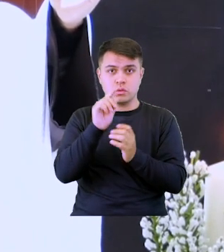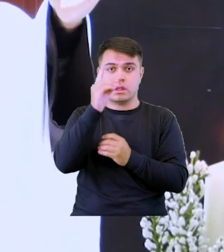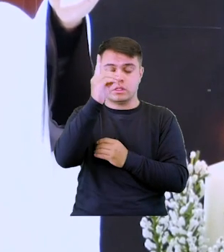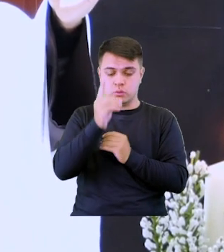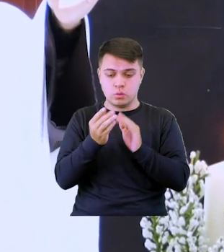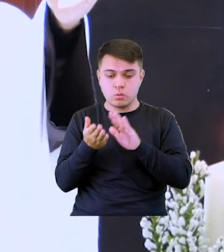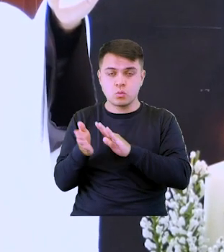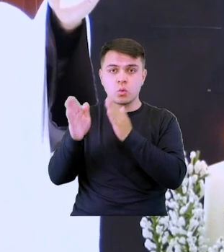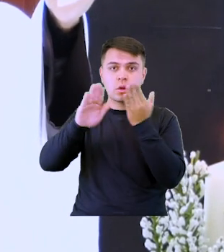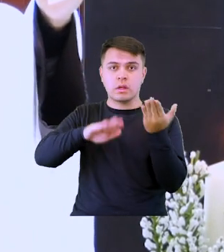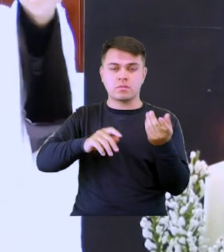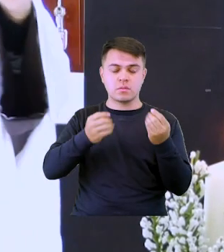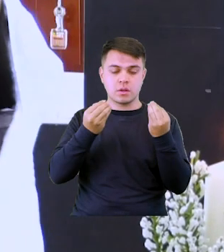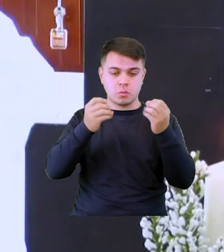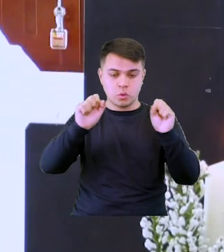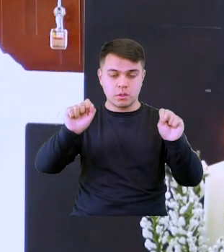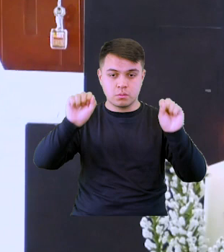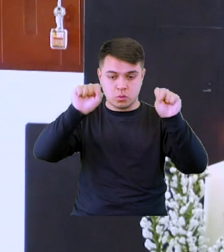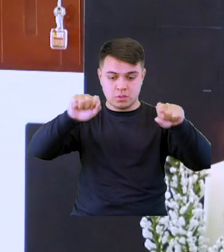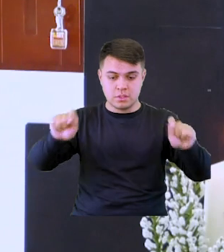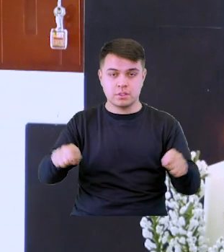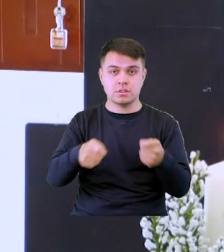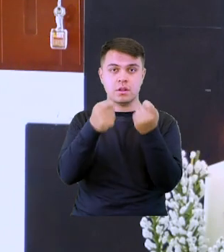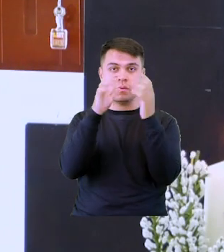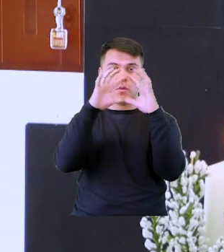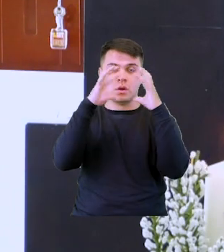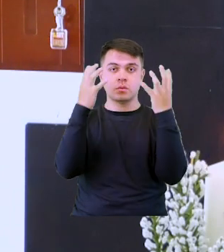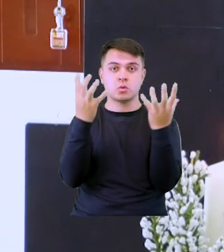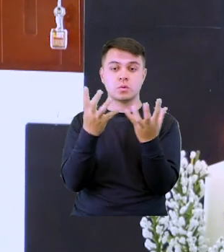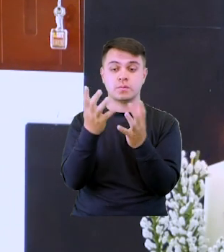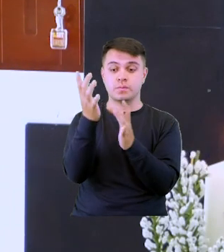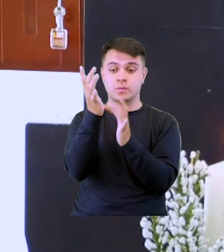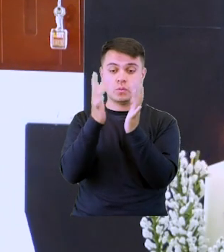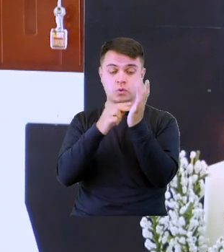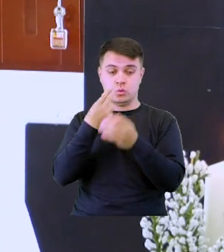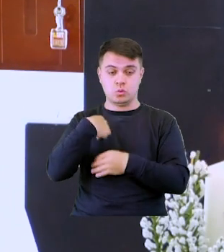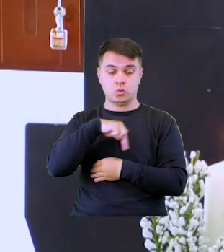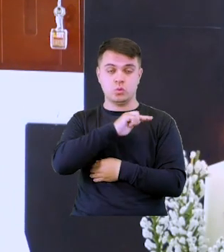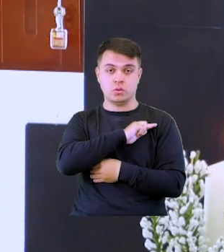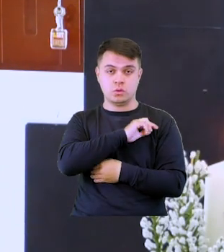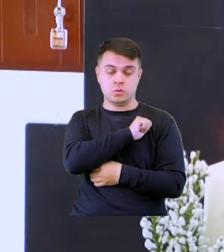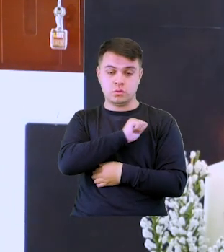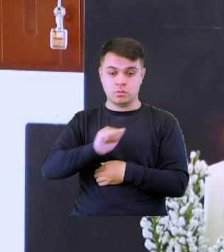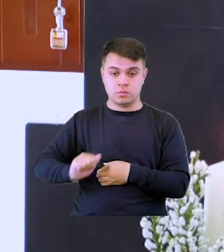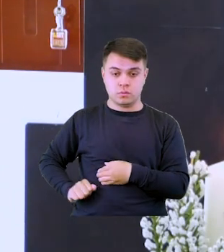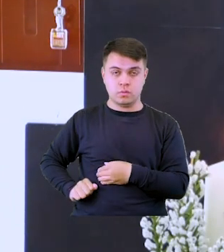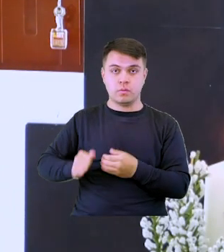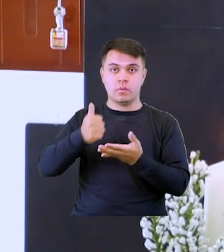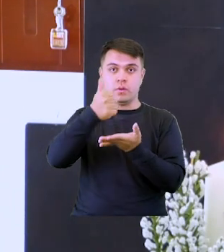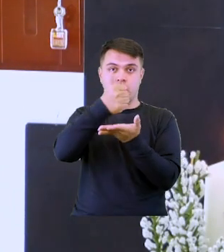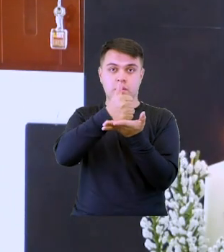para la salvación del mundo, por Jesucristo nuestro Señor. Amén.